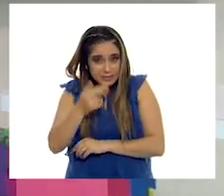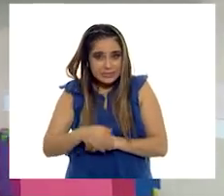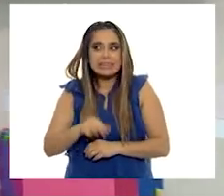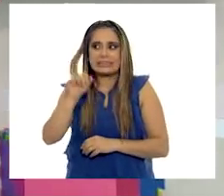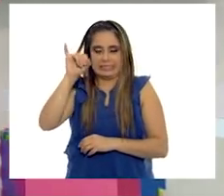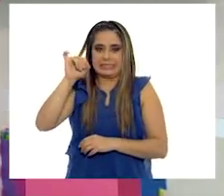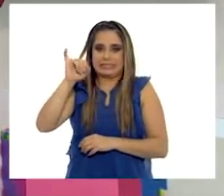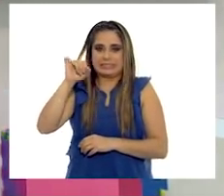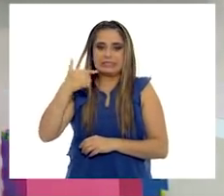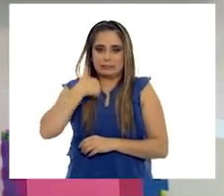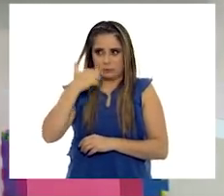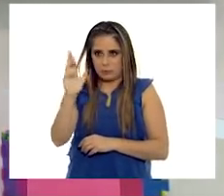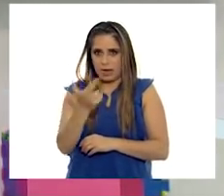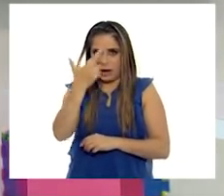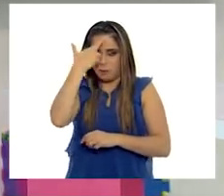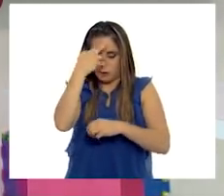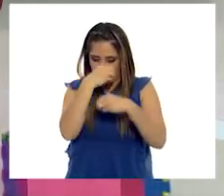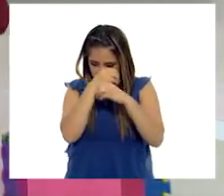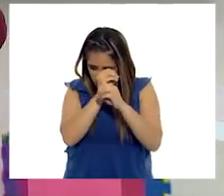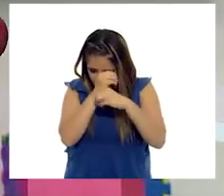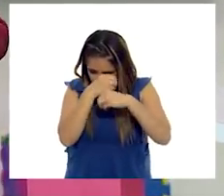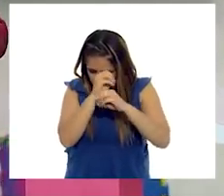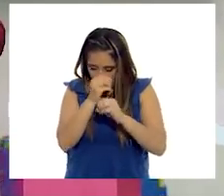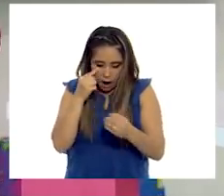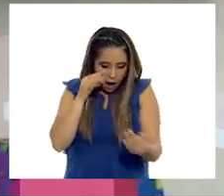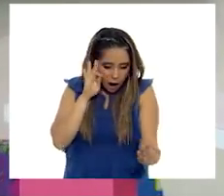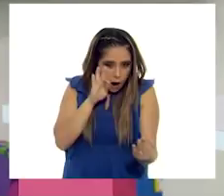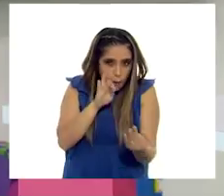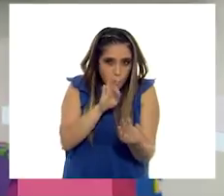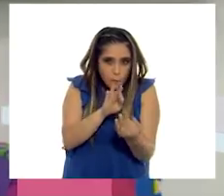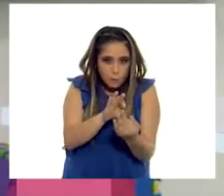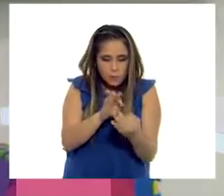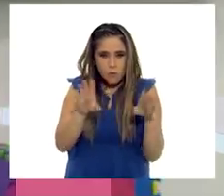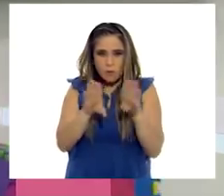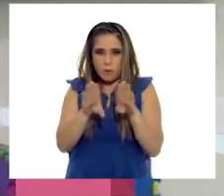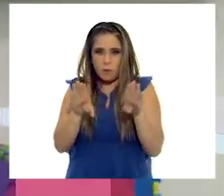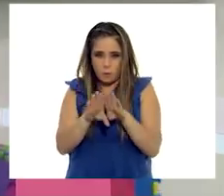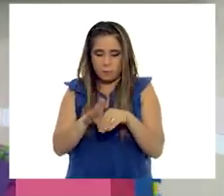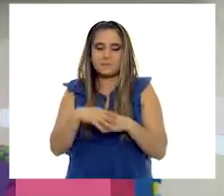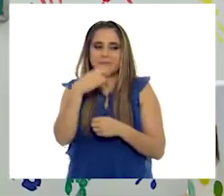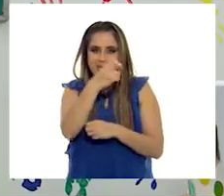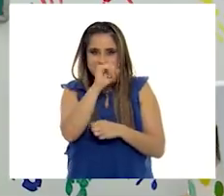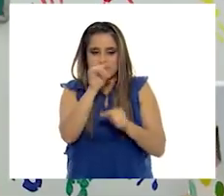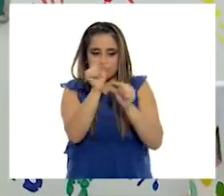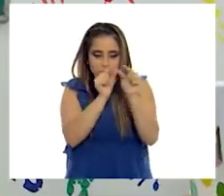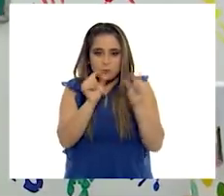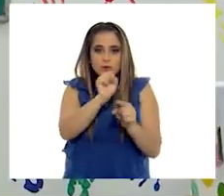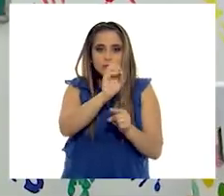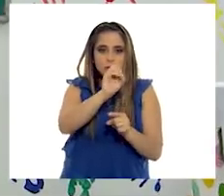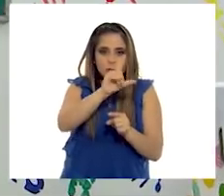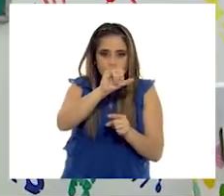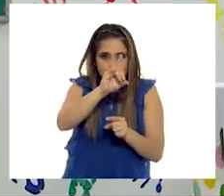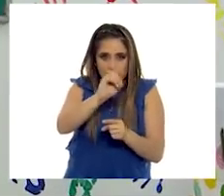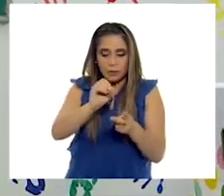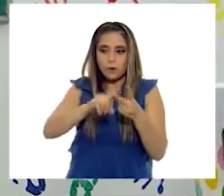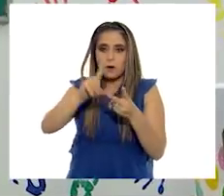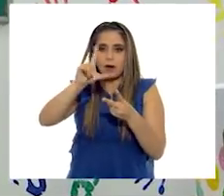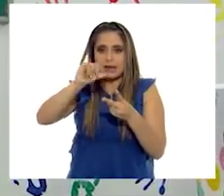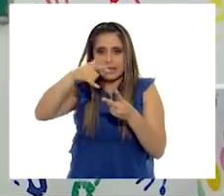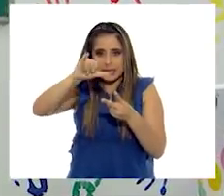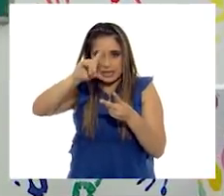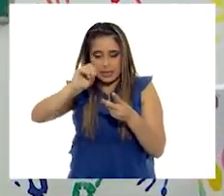nos pusimos nuestros lentes, ¿se acuerdan? Y veíamos cómo estaban acomodadas. Esas partículas de los sólidos, de los líquidos y de los